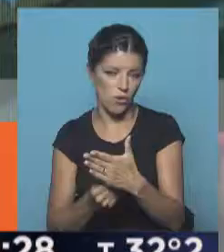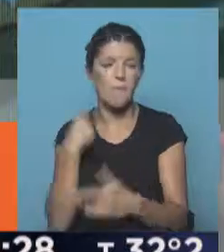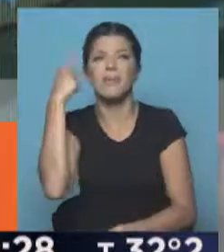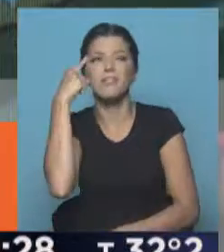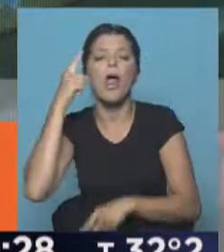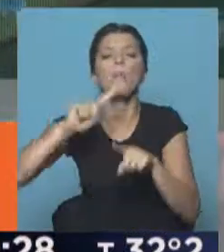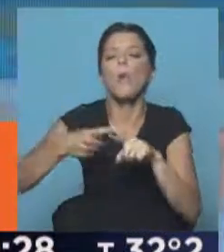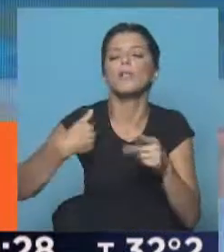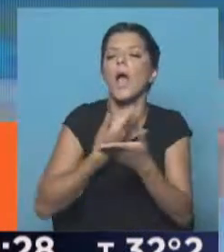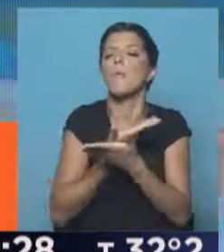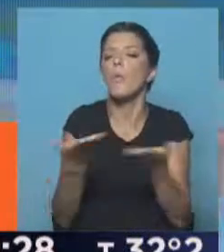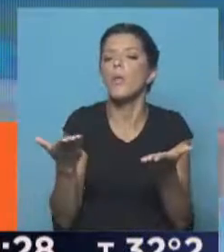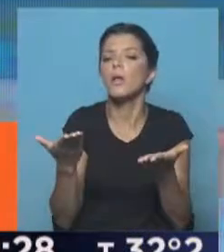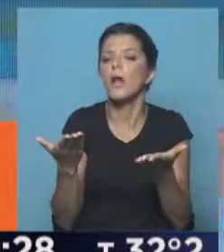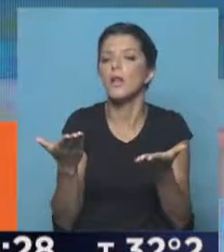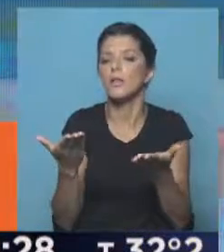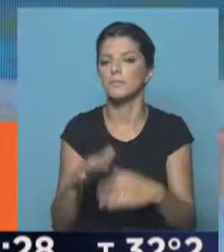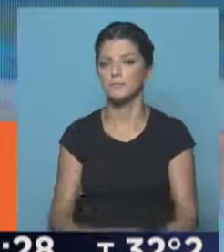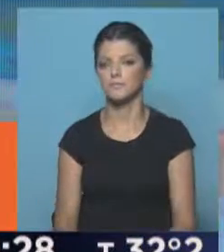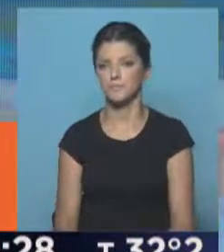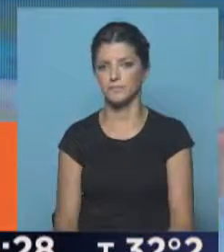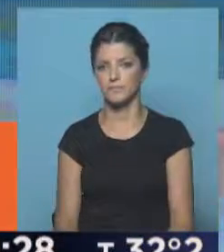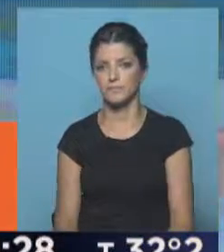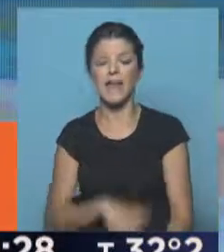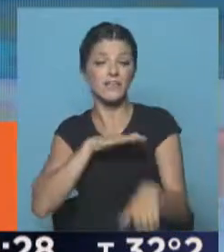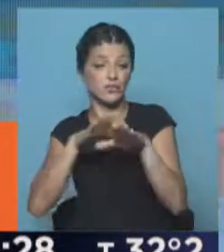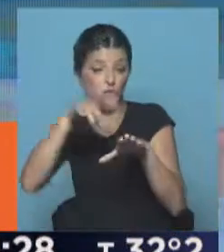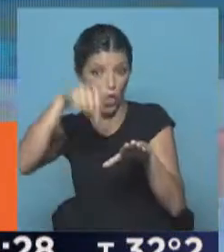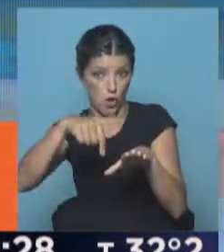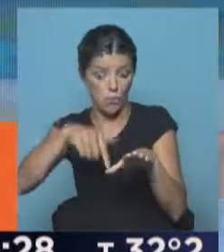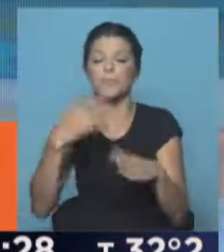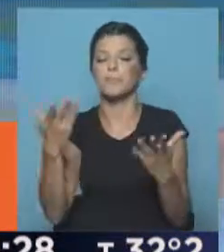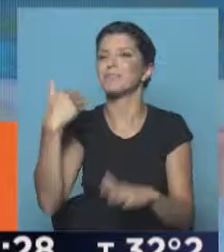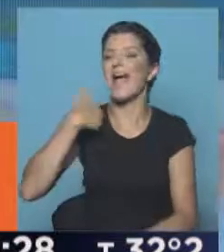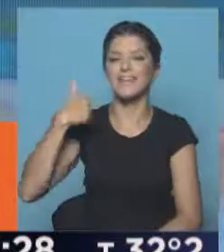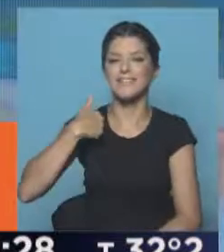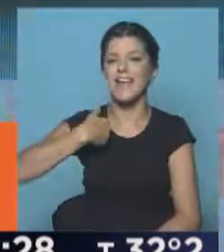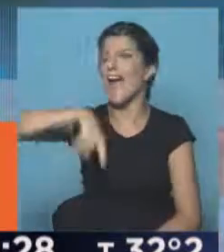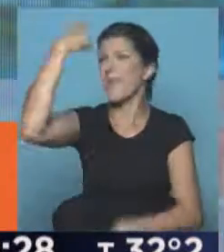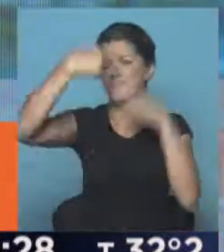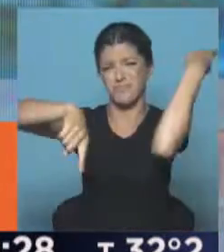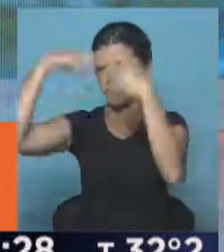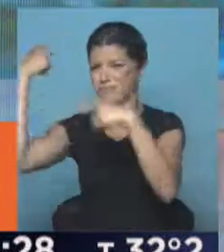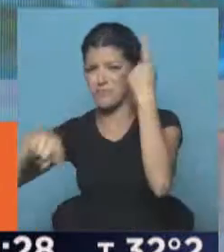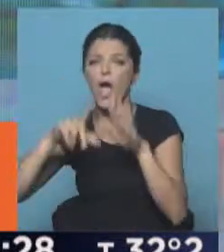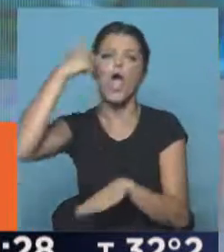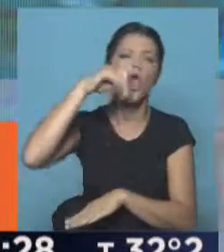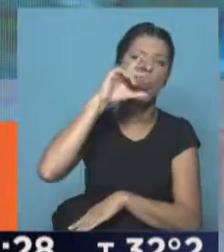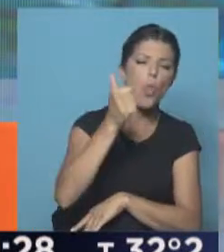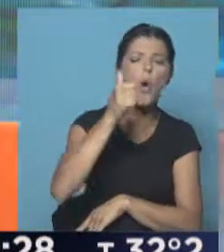públicas que tuvieran como base la realidad local en la argentina tiene tanta diversidad cultural entre el noa nea